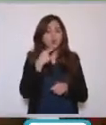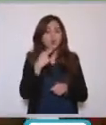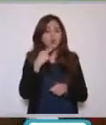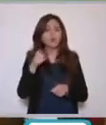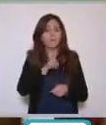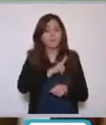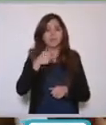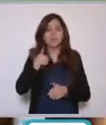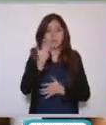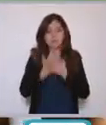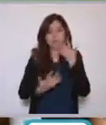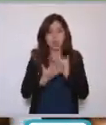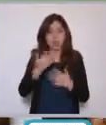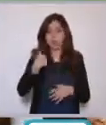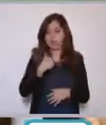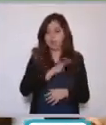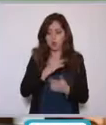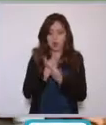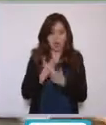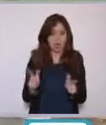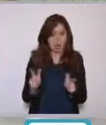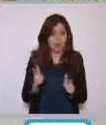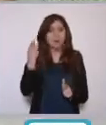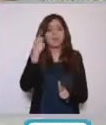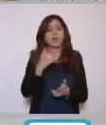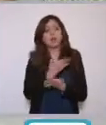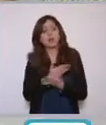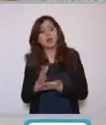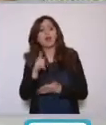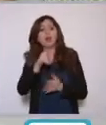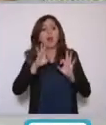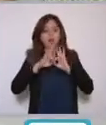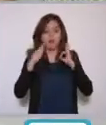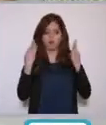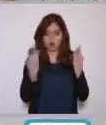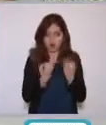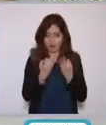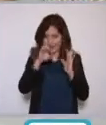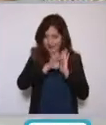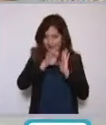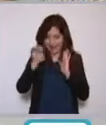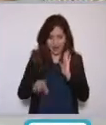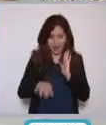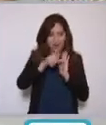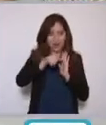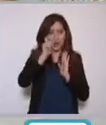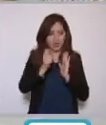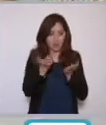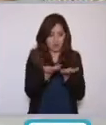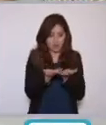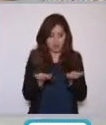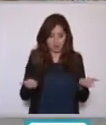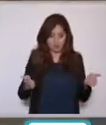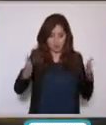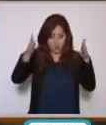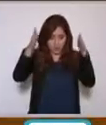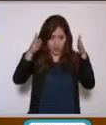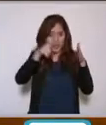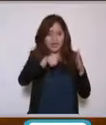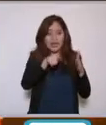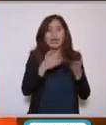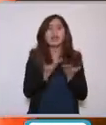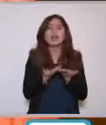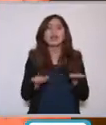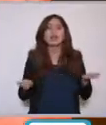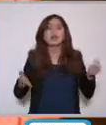mis manos libres también. Y otra cosa también importante es la forma. Fíjate cómo esta tiene una forma un poco más cuadrada. Sí. La forma cuadrada